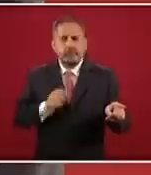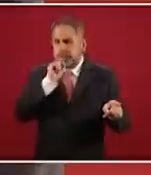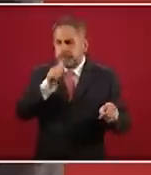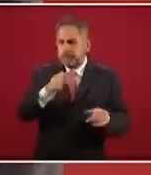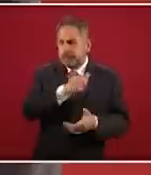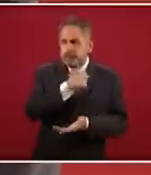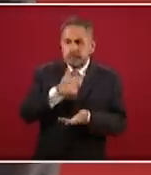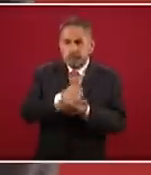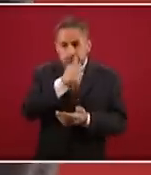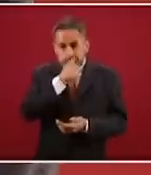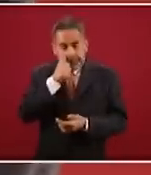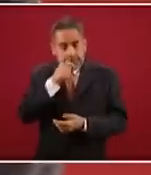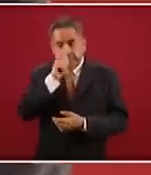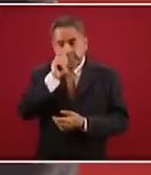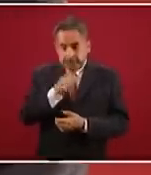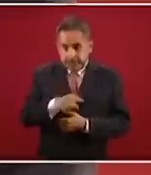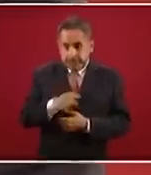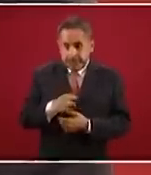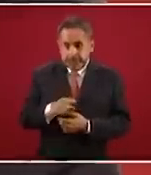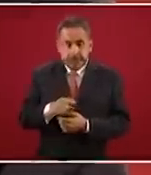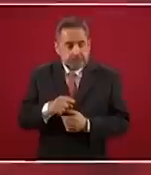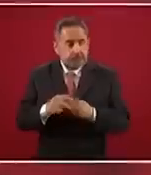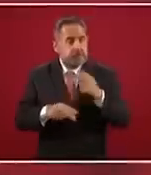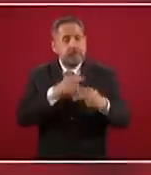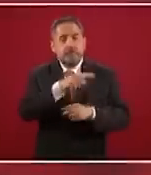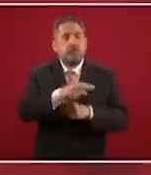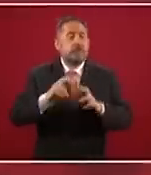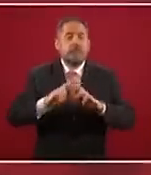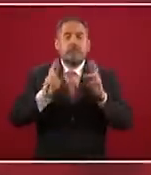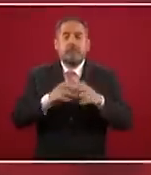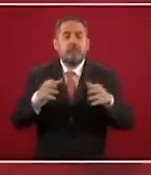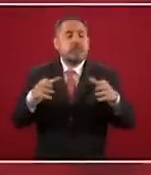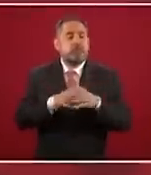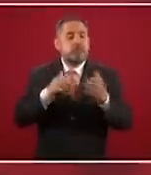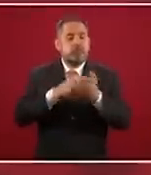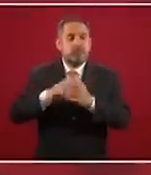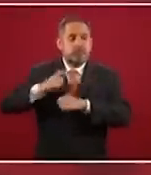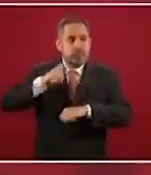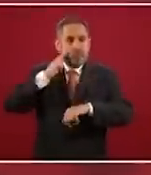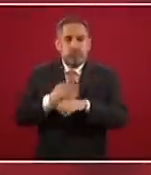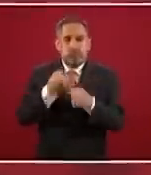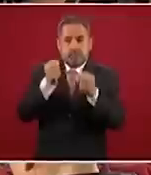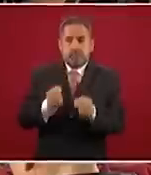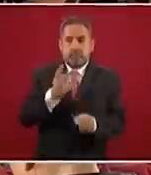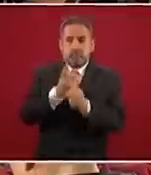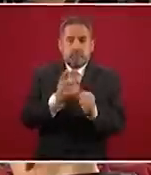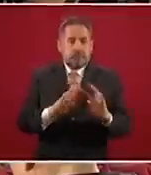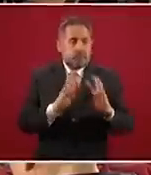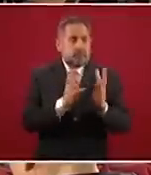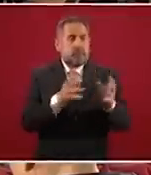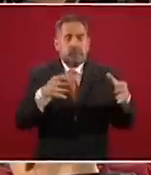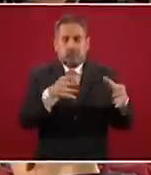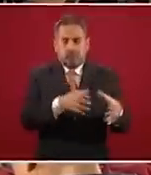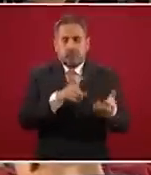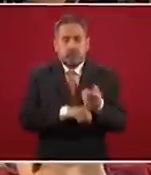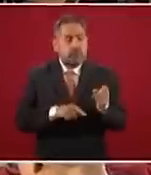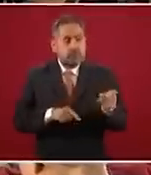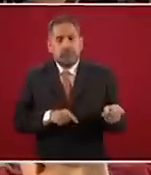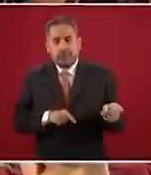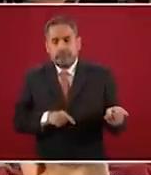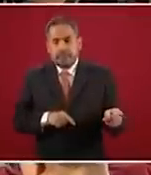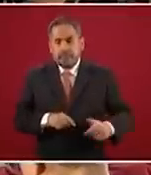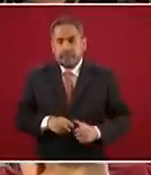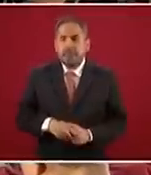vamos a tener allá la reunión del Gabinete de Seguridad, en efecto.